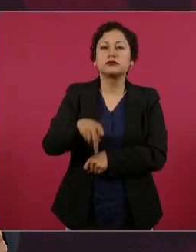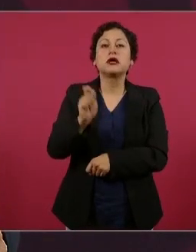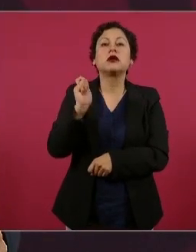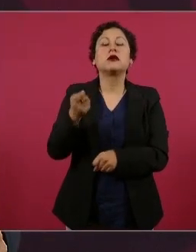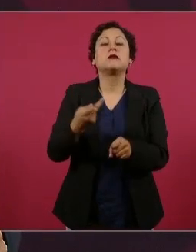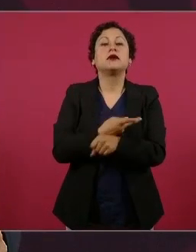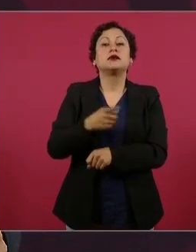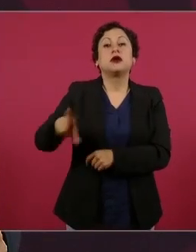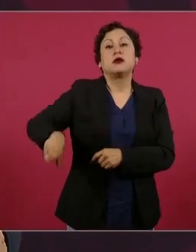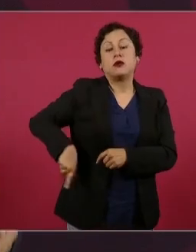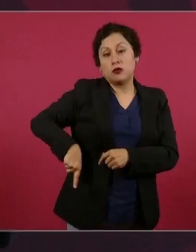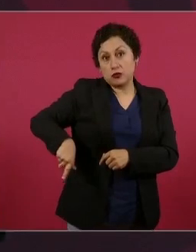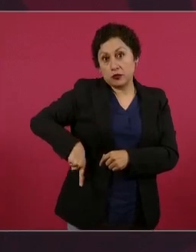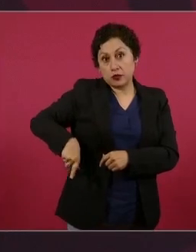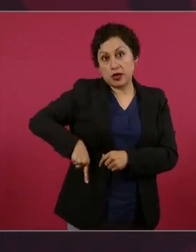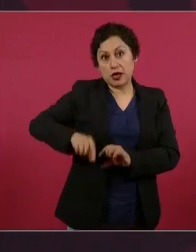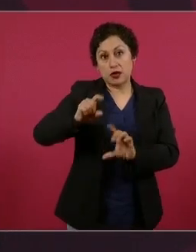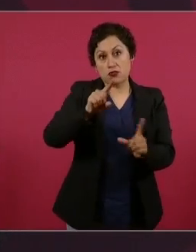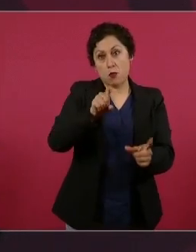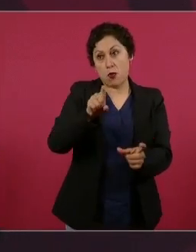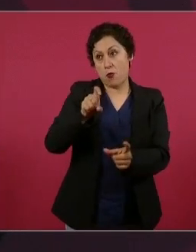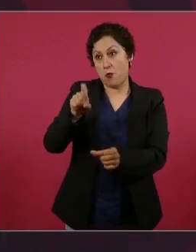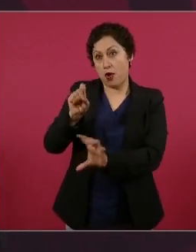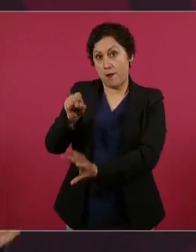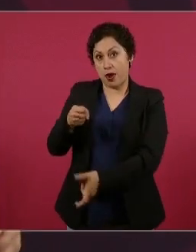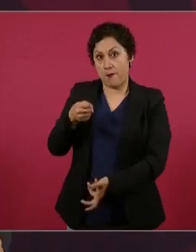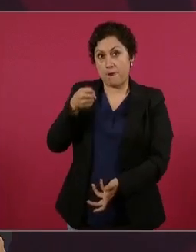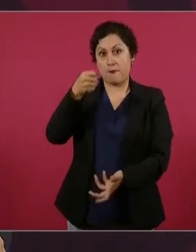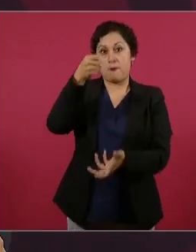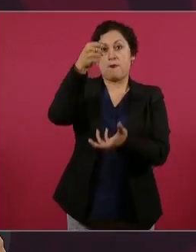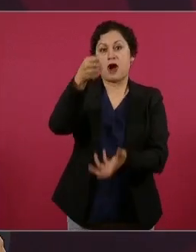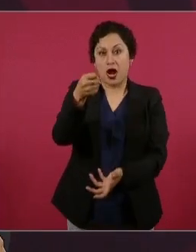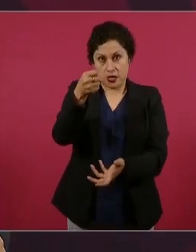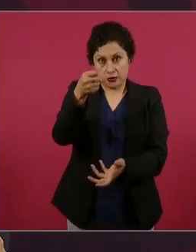se formaba, se integraba